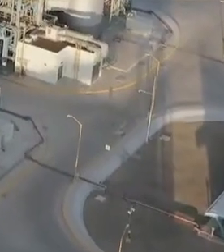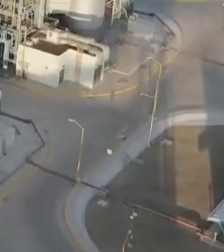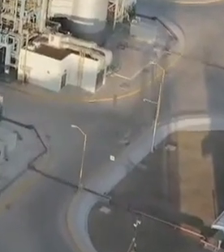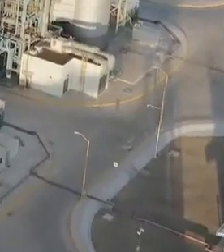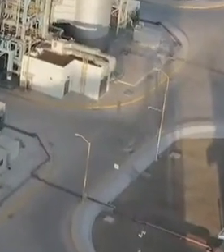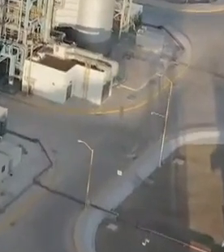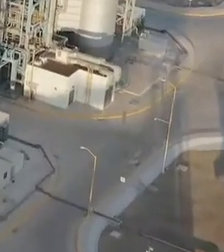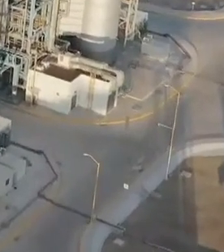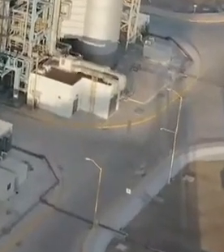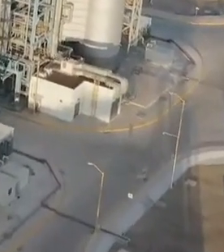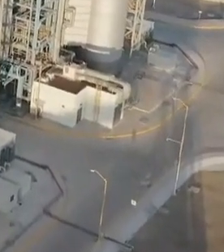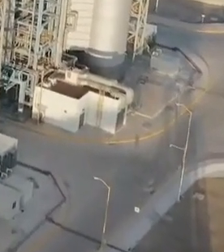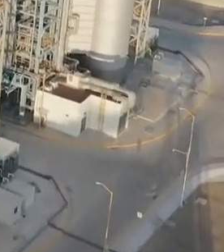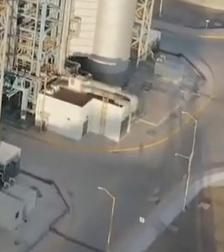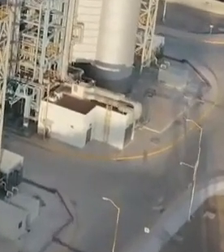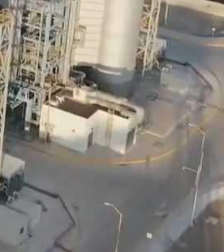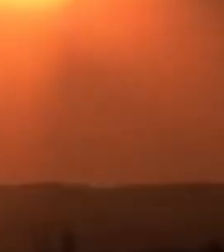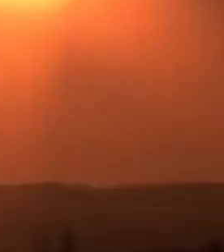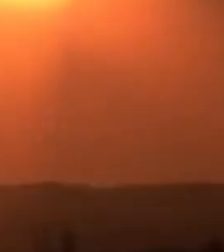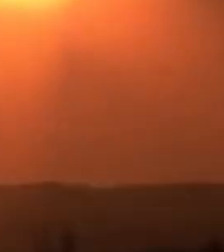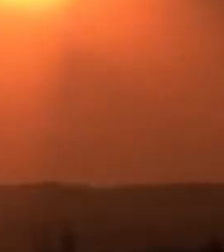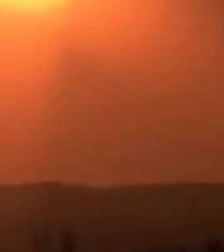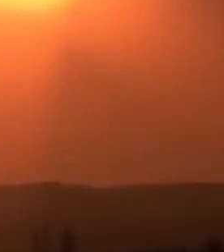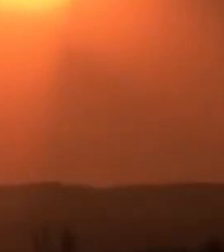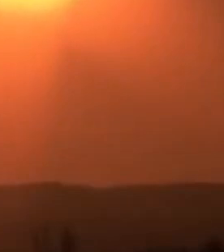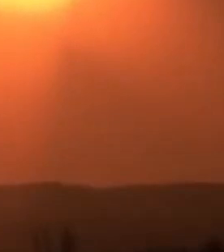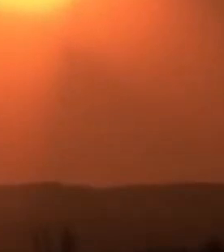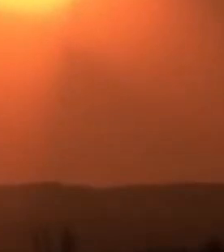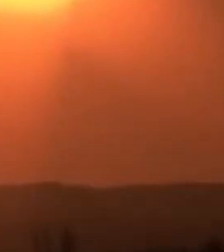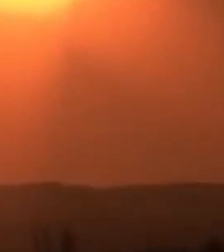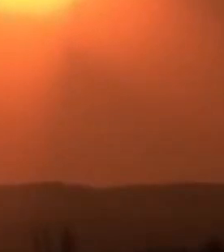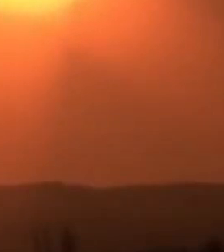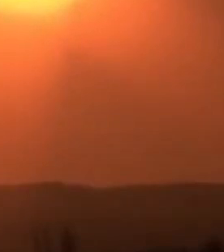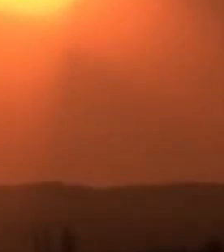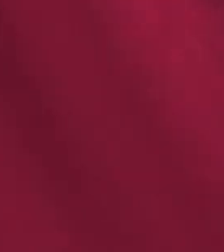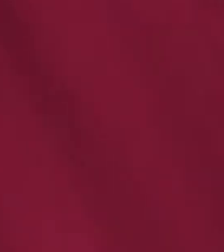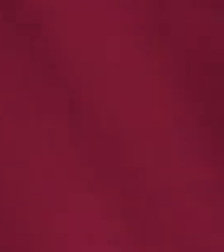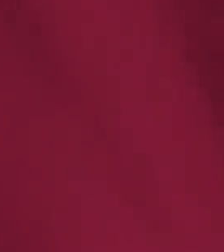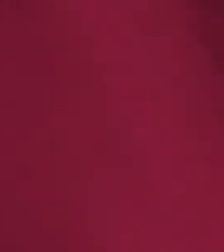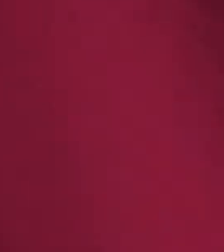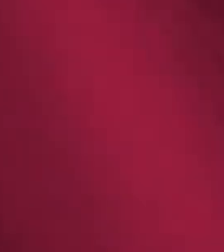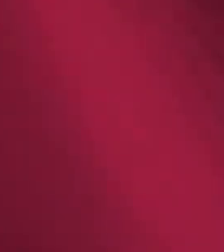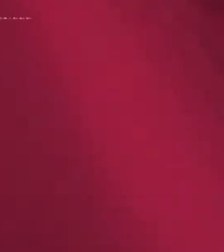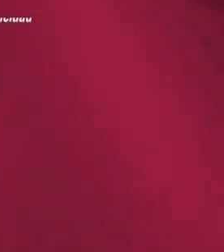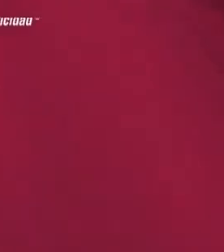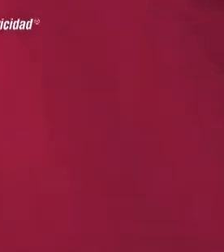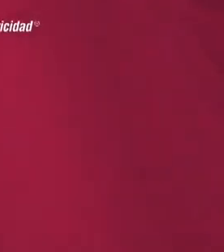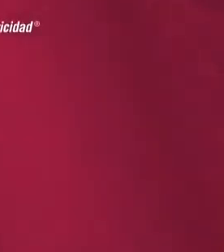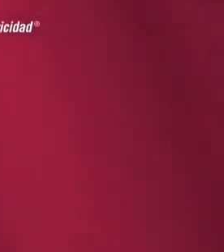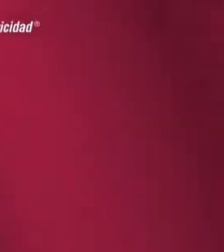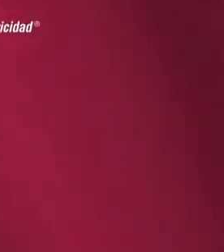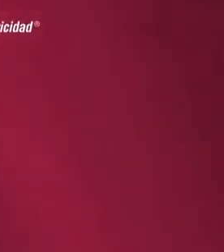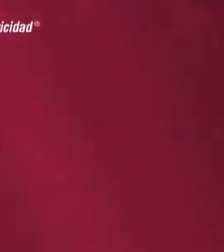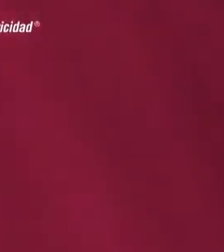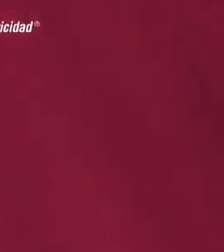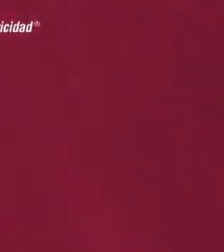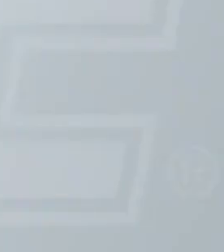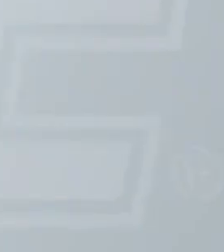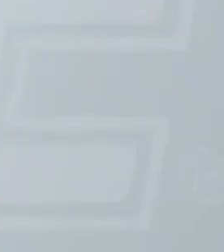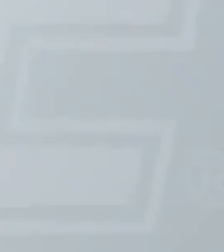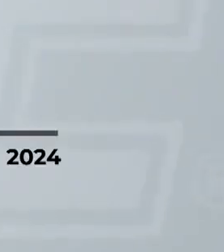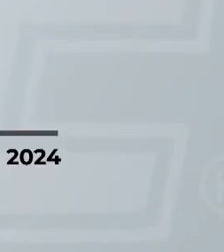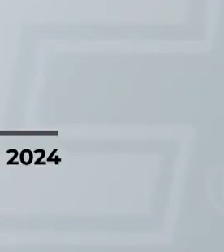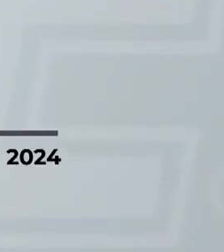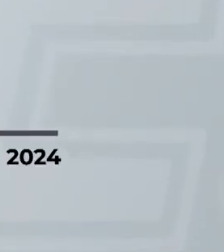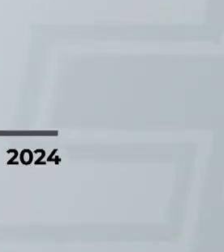en la generación de energía eléctrica en México se redujo significativamente. Al inicio de la actual administración, la participación